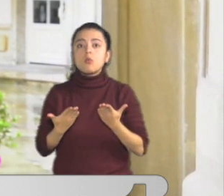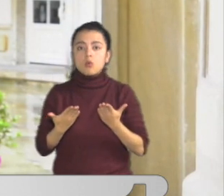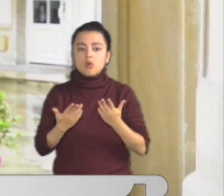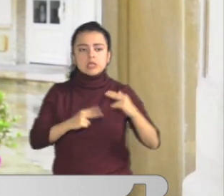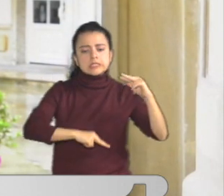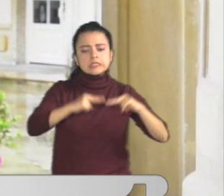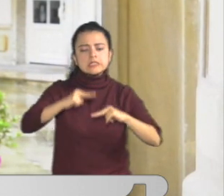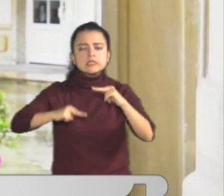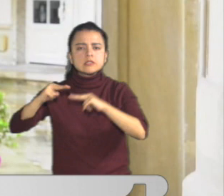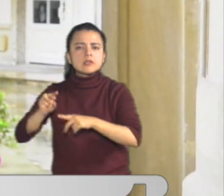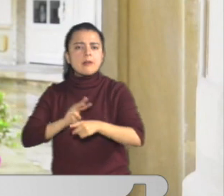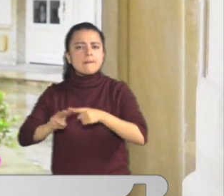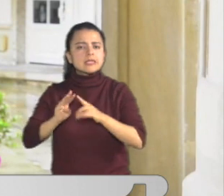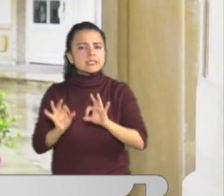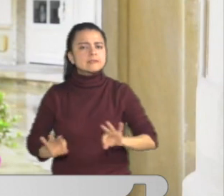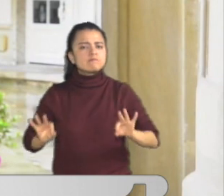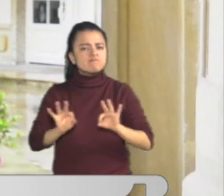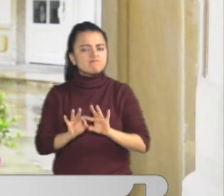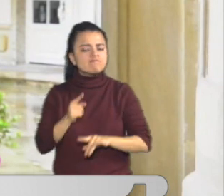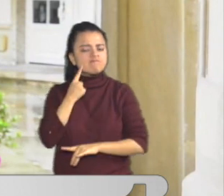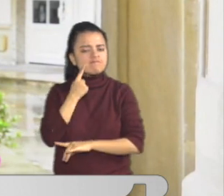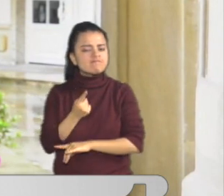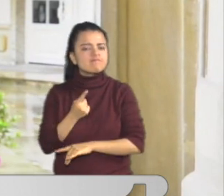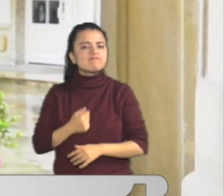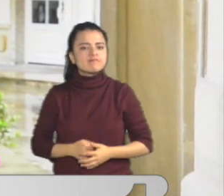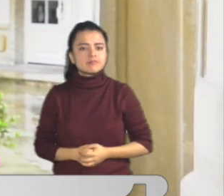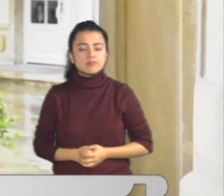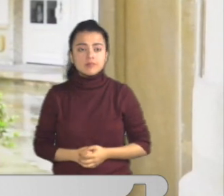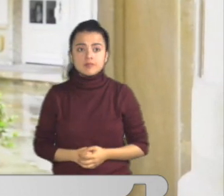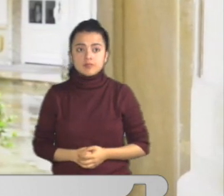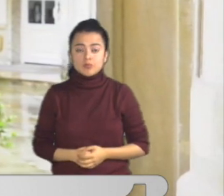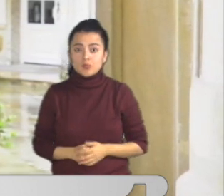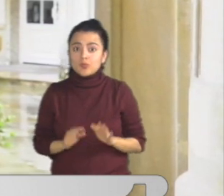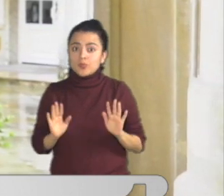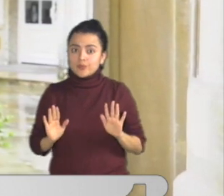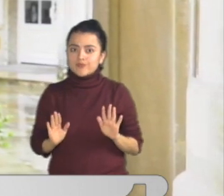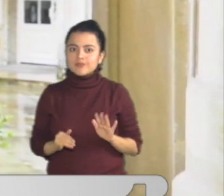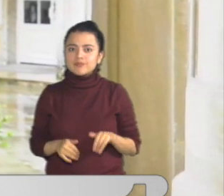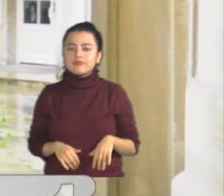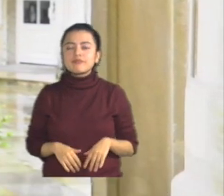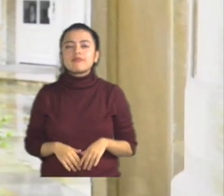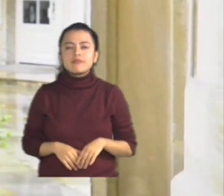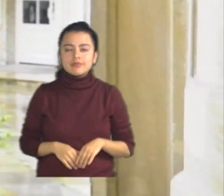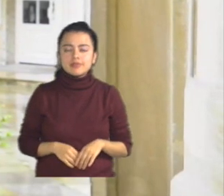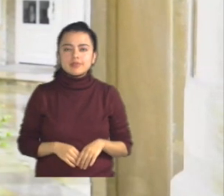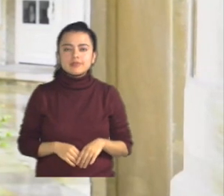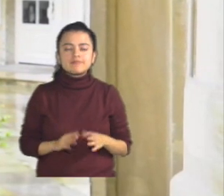de Bogotá. También en su día, en este día, el electo presidente